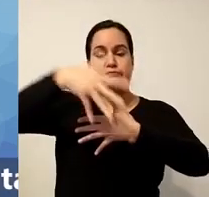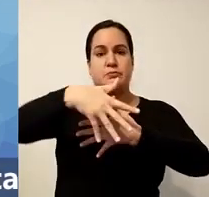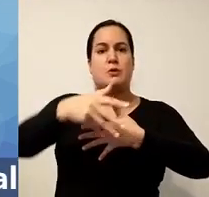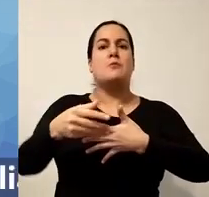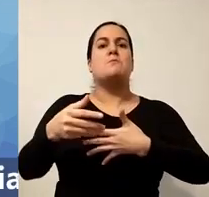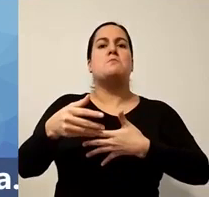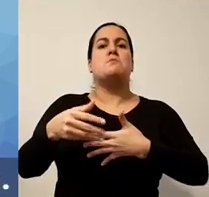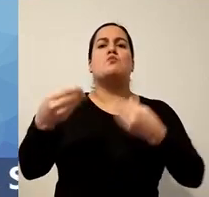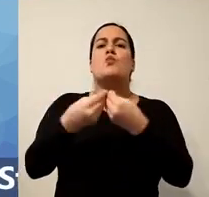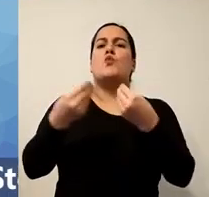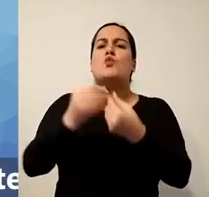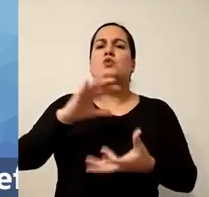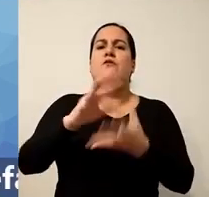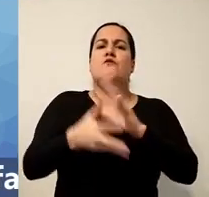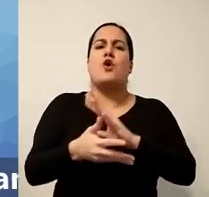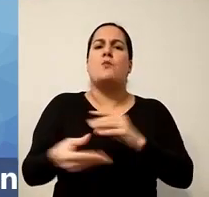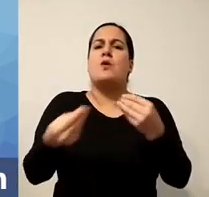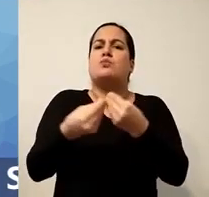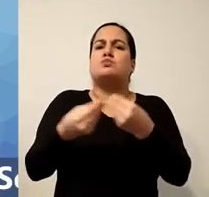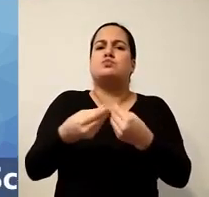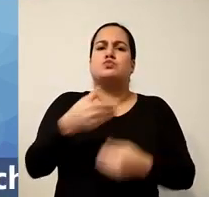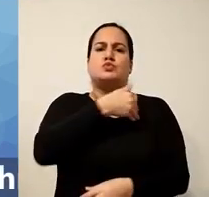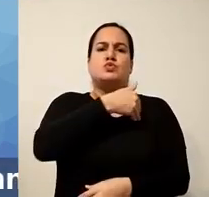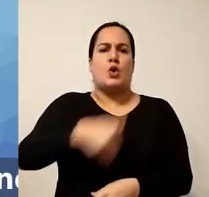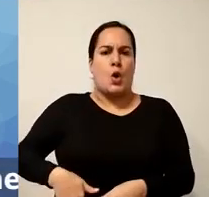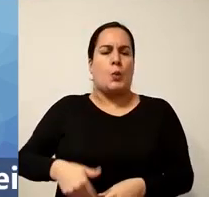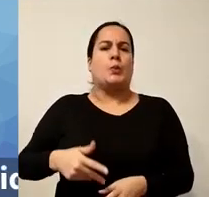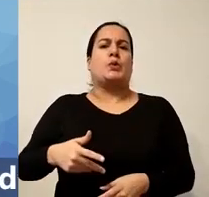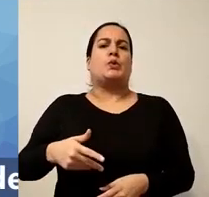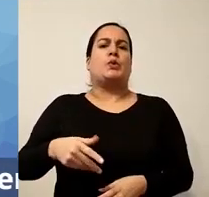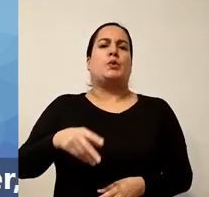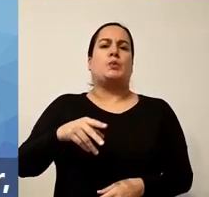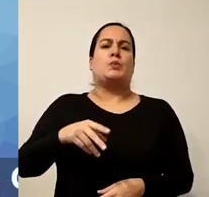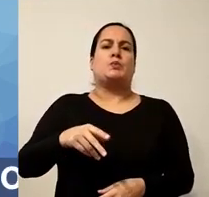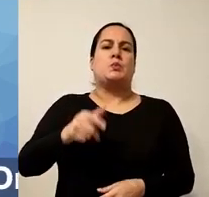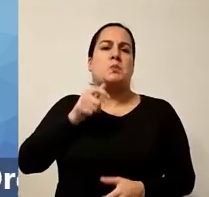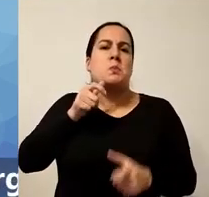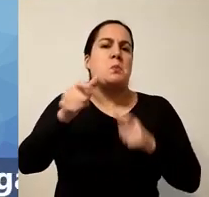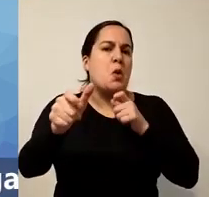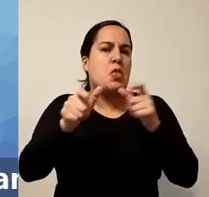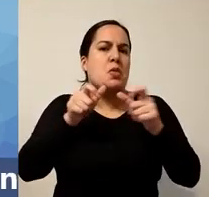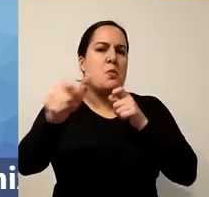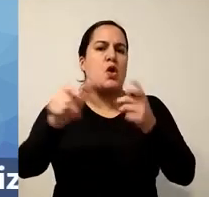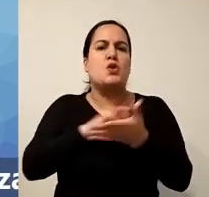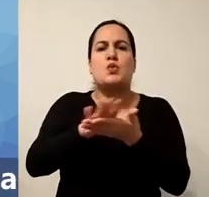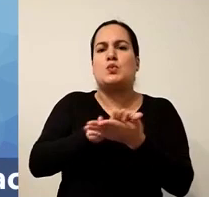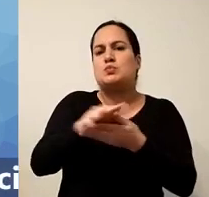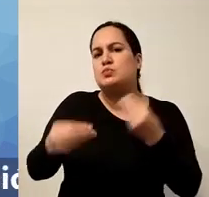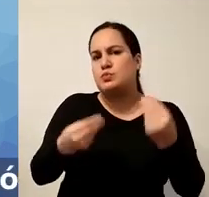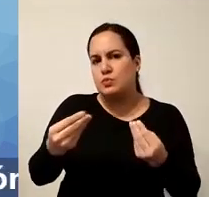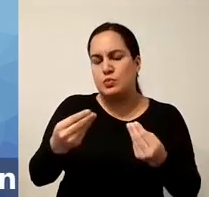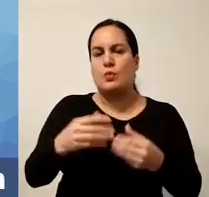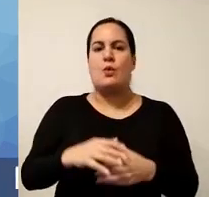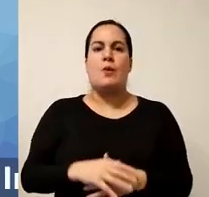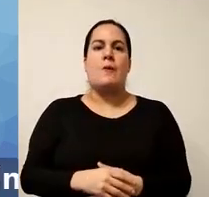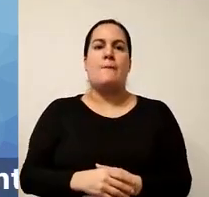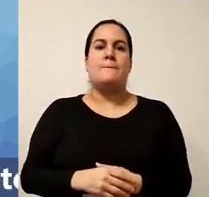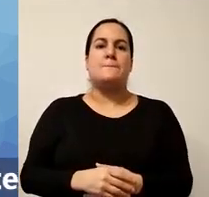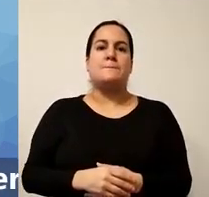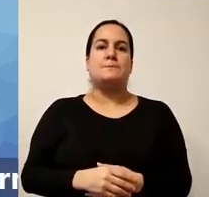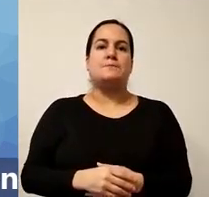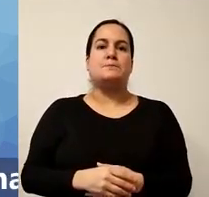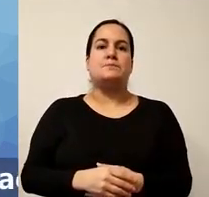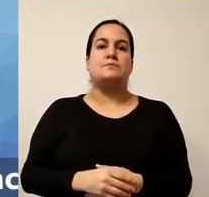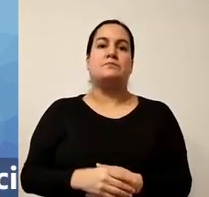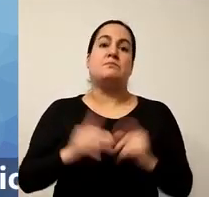trabajadores y las mayorías populares es el gobierno de alberto fernández que en el medio